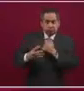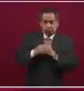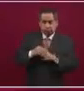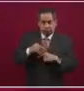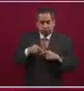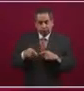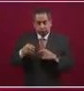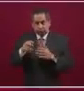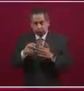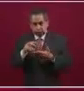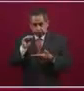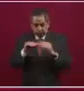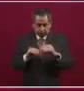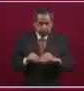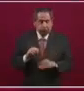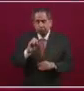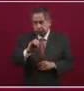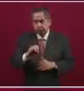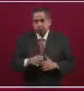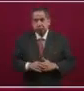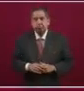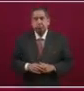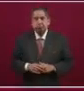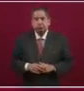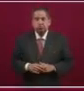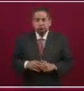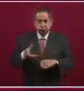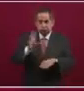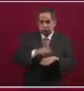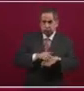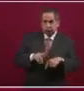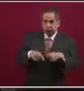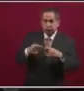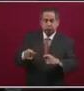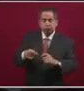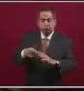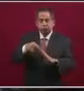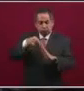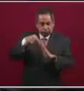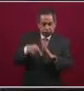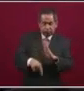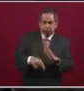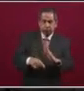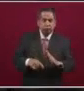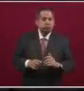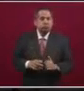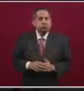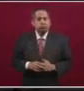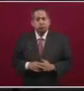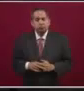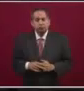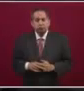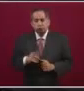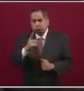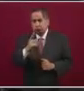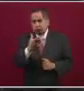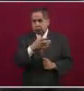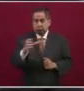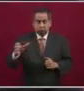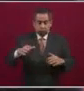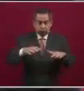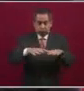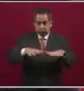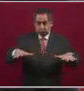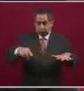meses y en efecto se autoriza a flotar un campo